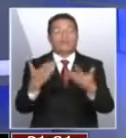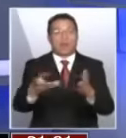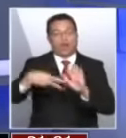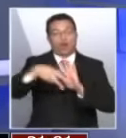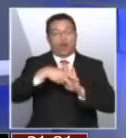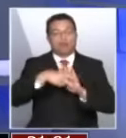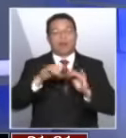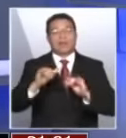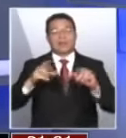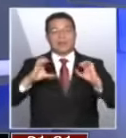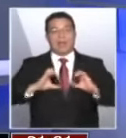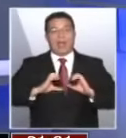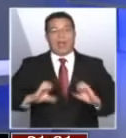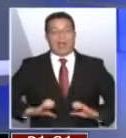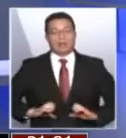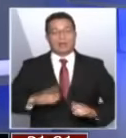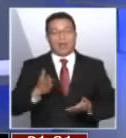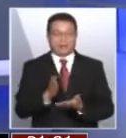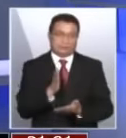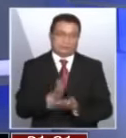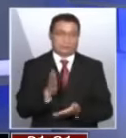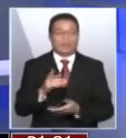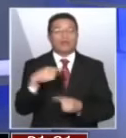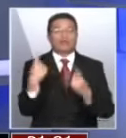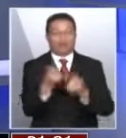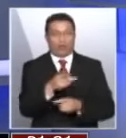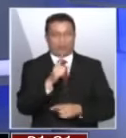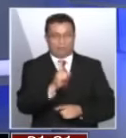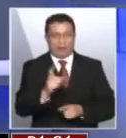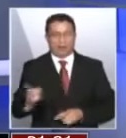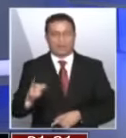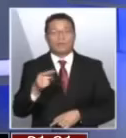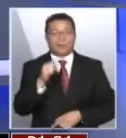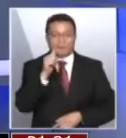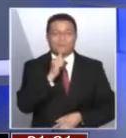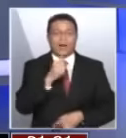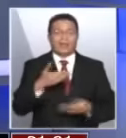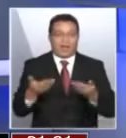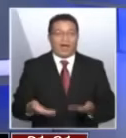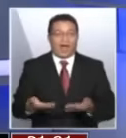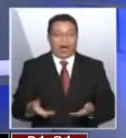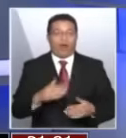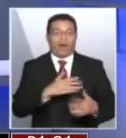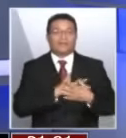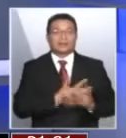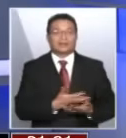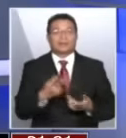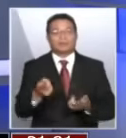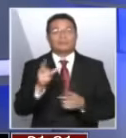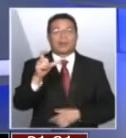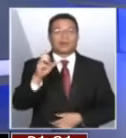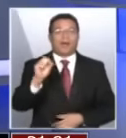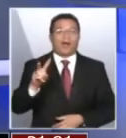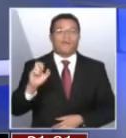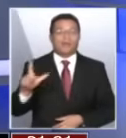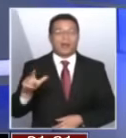y éticas de conducta para sus partidarios. Las mismas que echamos de menos en la presidenta Bachelet por cabal,